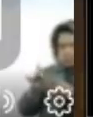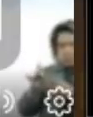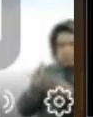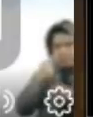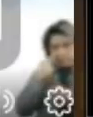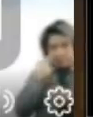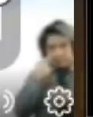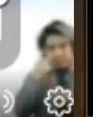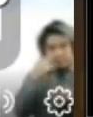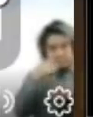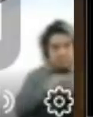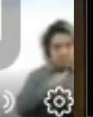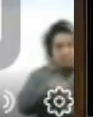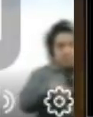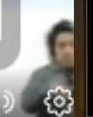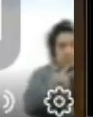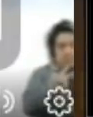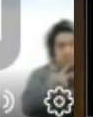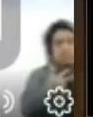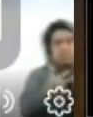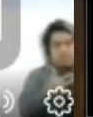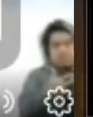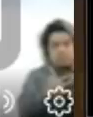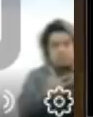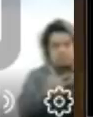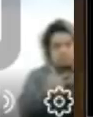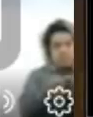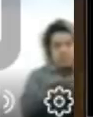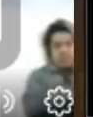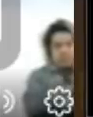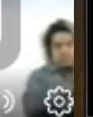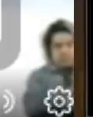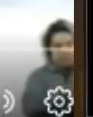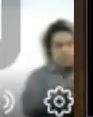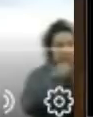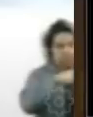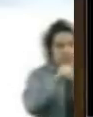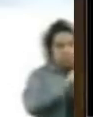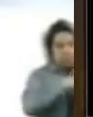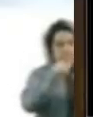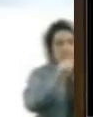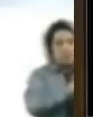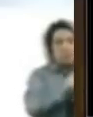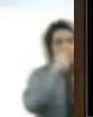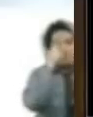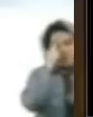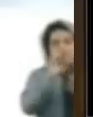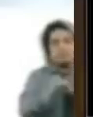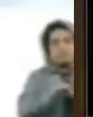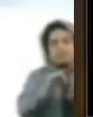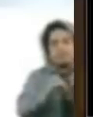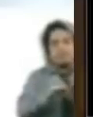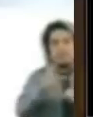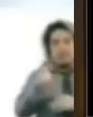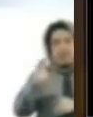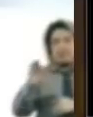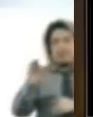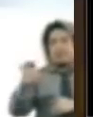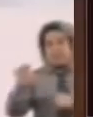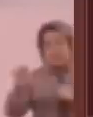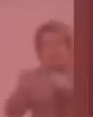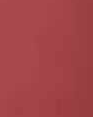reforma del 2013 y sus leyes secundarias tuvieron el objetivo de acabar con la comisión federal de